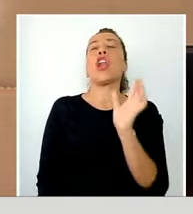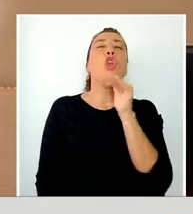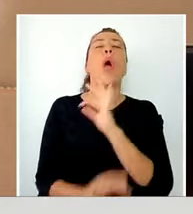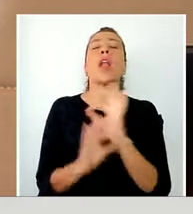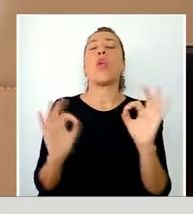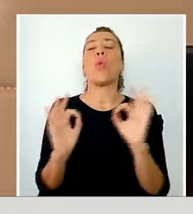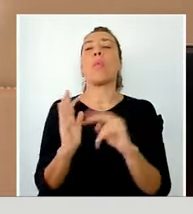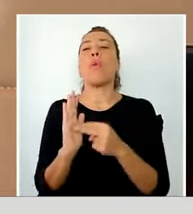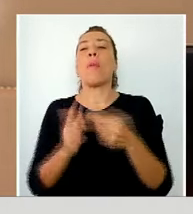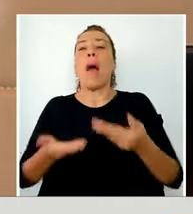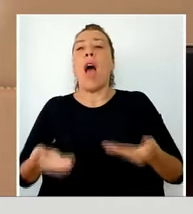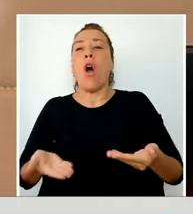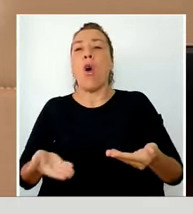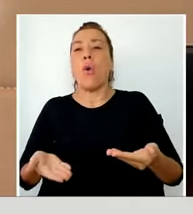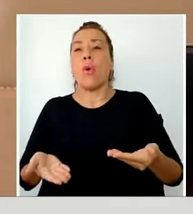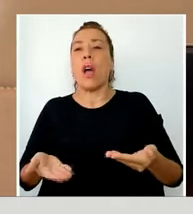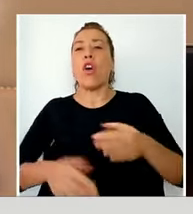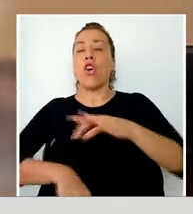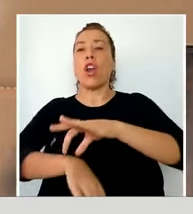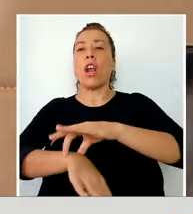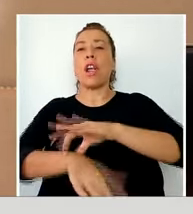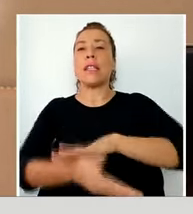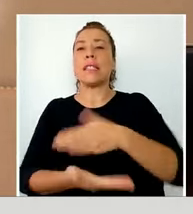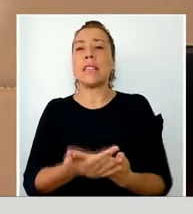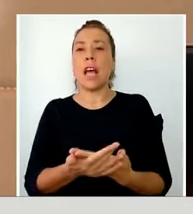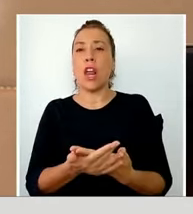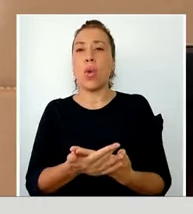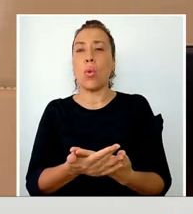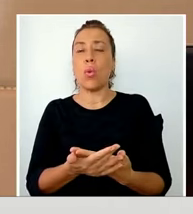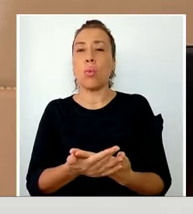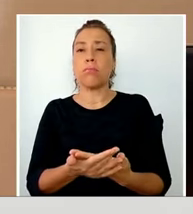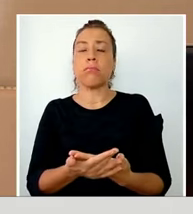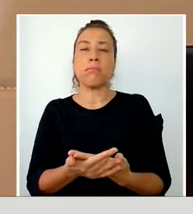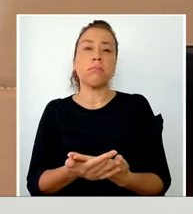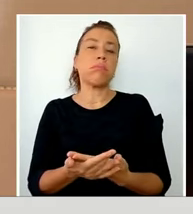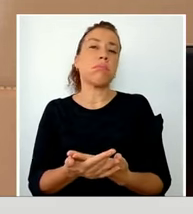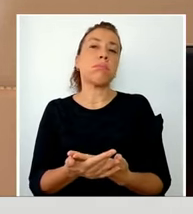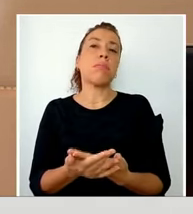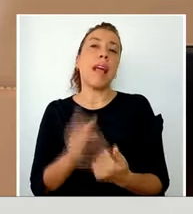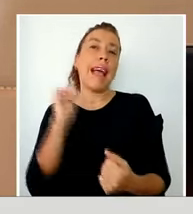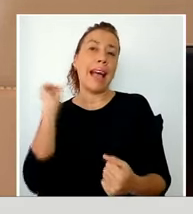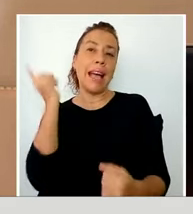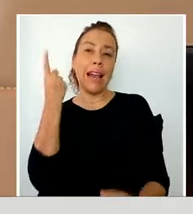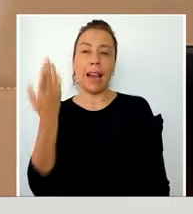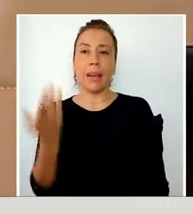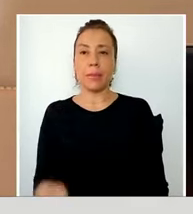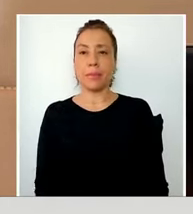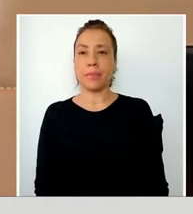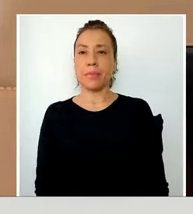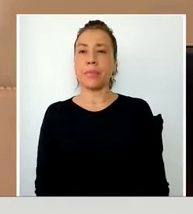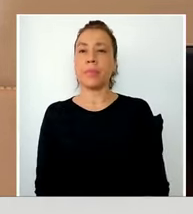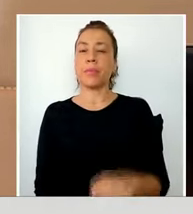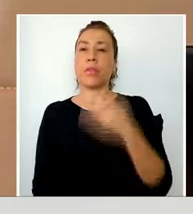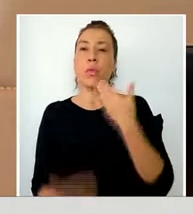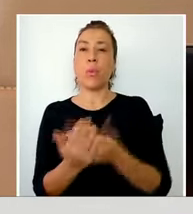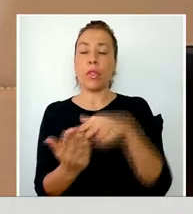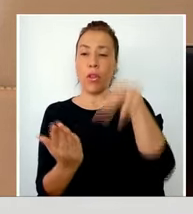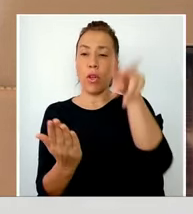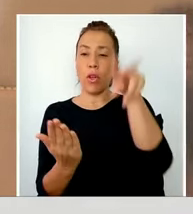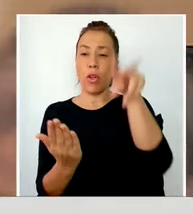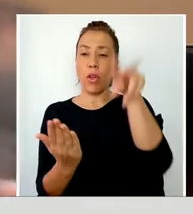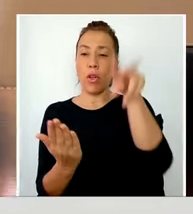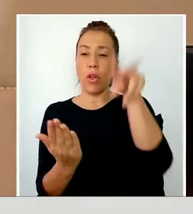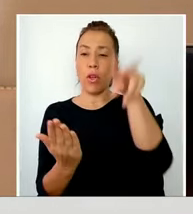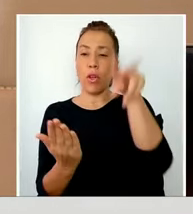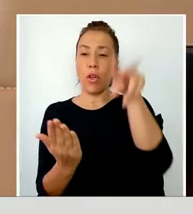con la salud en términos generales hoy día cuando uno Lee que el director de